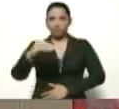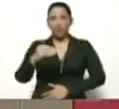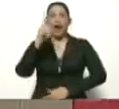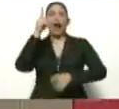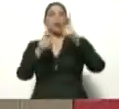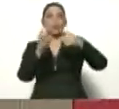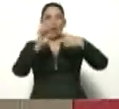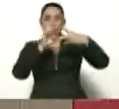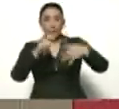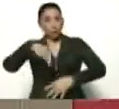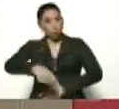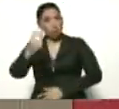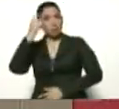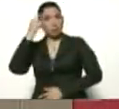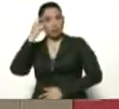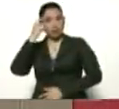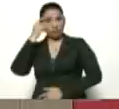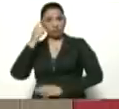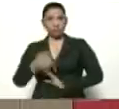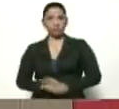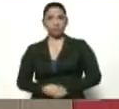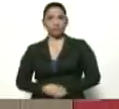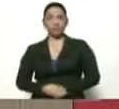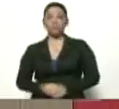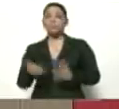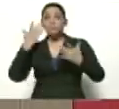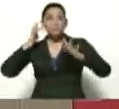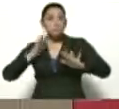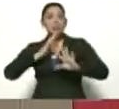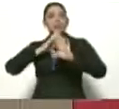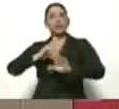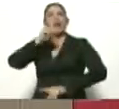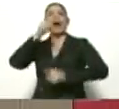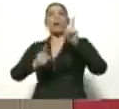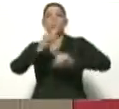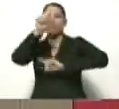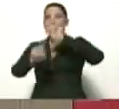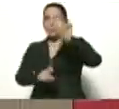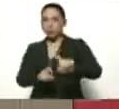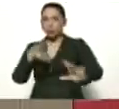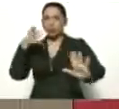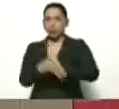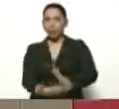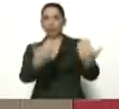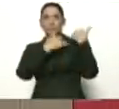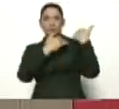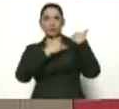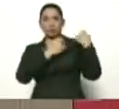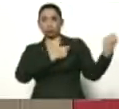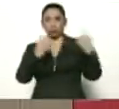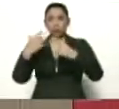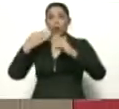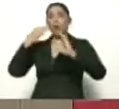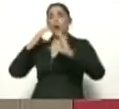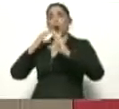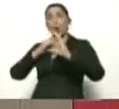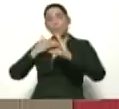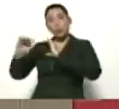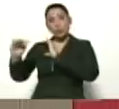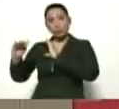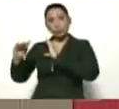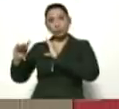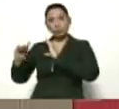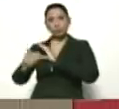elementos el día de hoy que quizás sirvan a responder algunas preguntas a estos representantes que enviaron una comunicación a